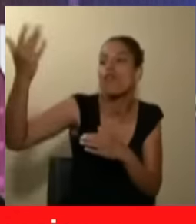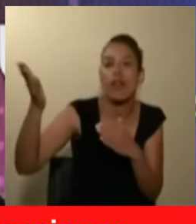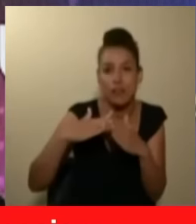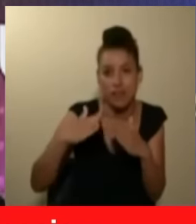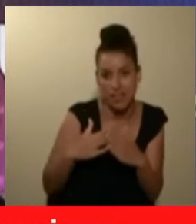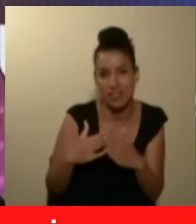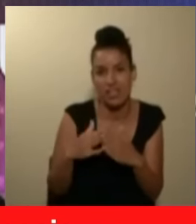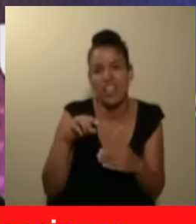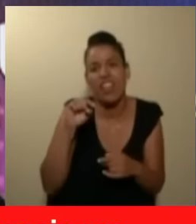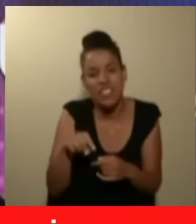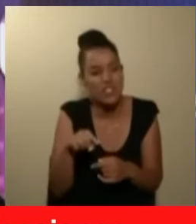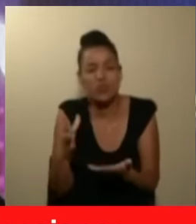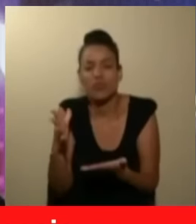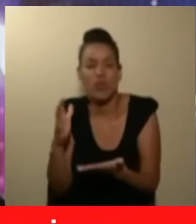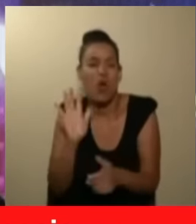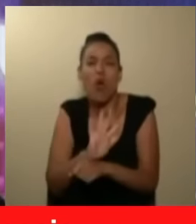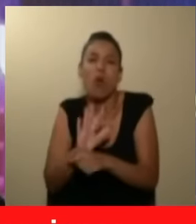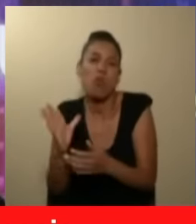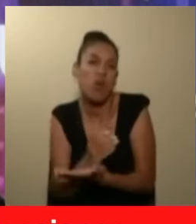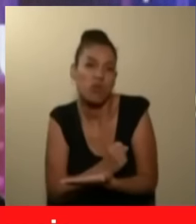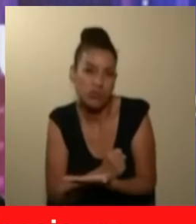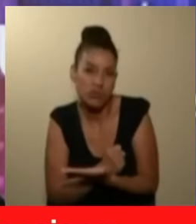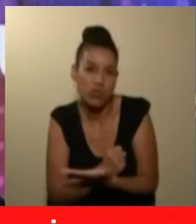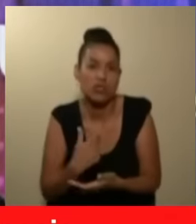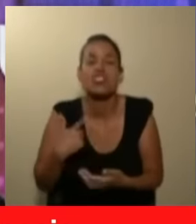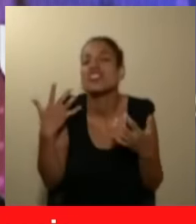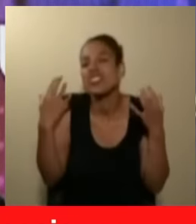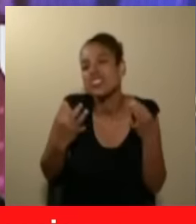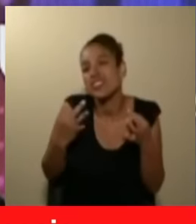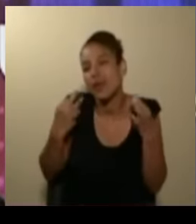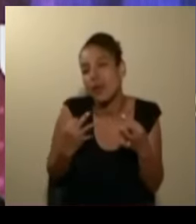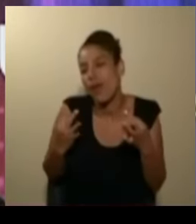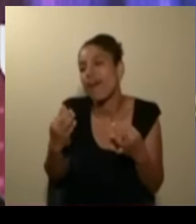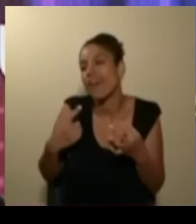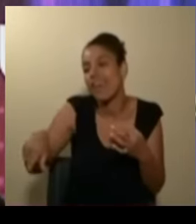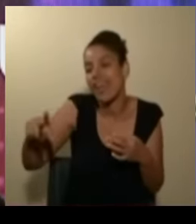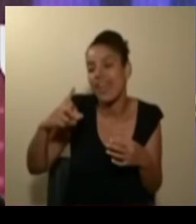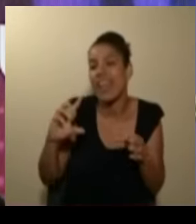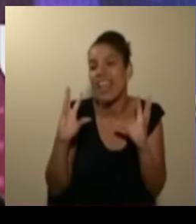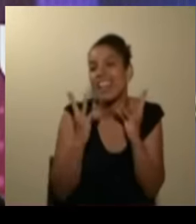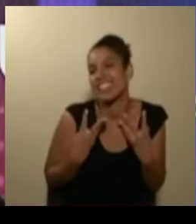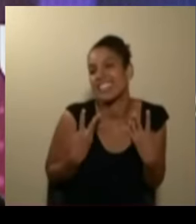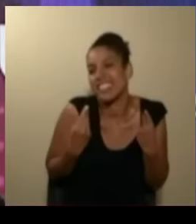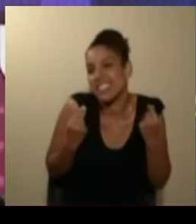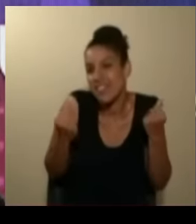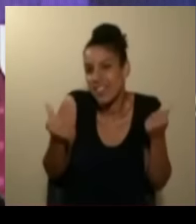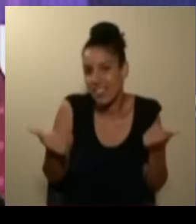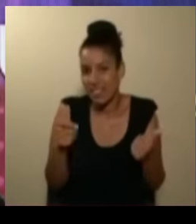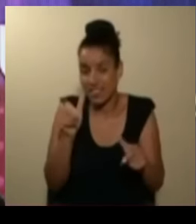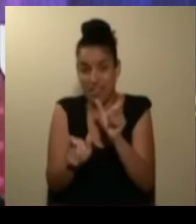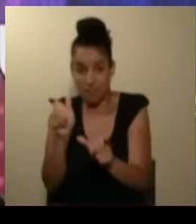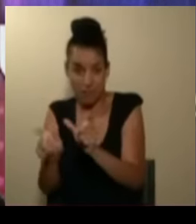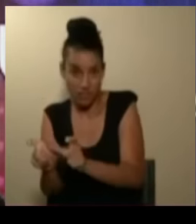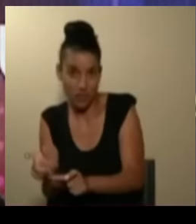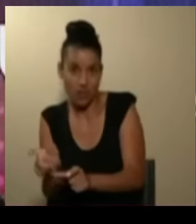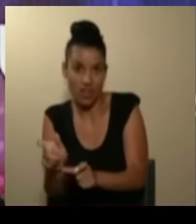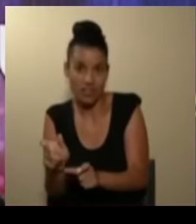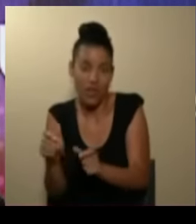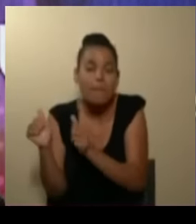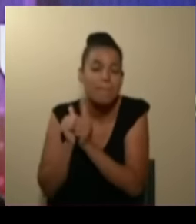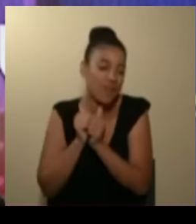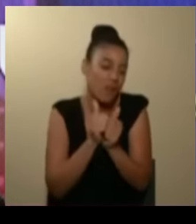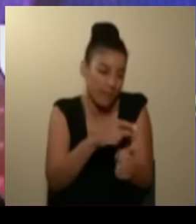una desproporción. Estoy seguro que la sensibilidad de la sociedad uruguaya puede acompañar esta idea. La responsabilidad de la